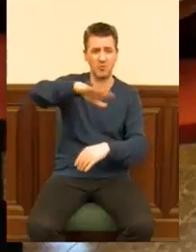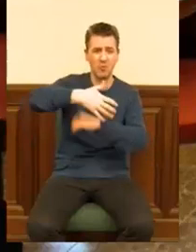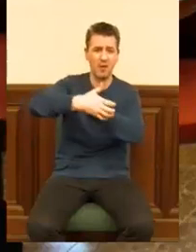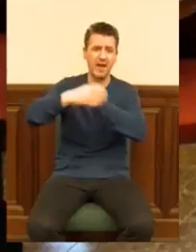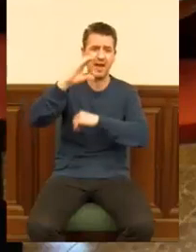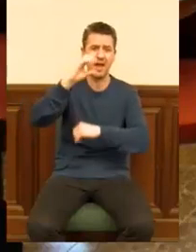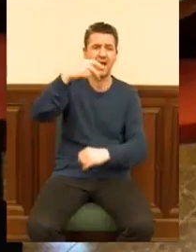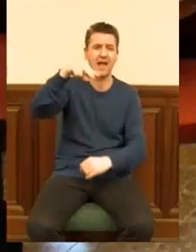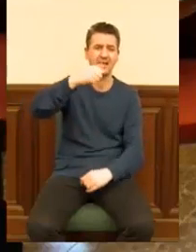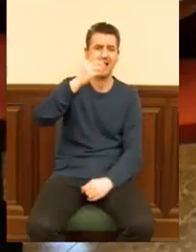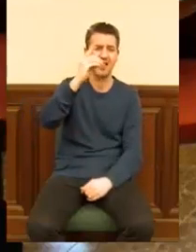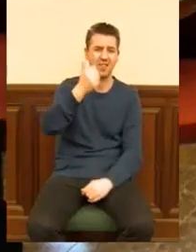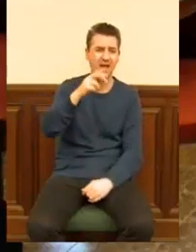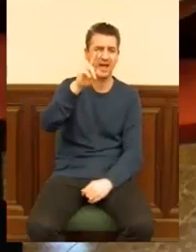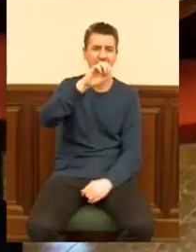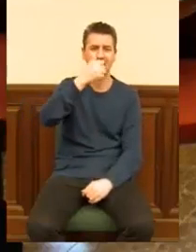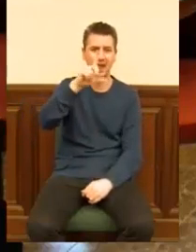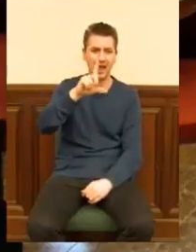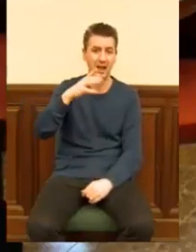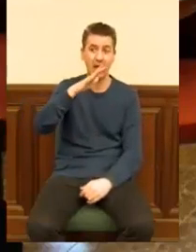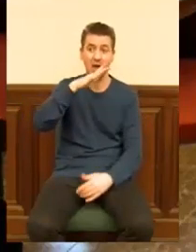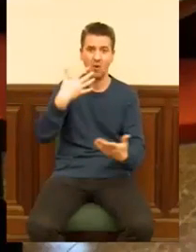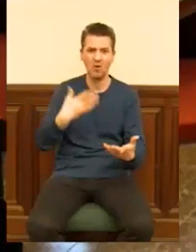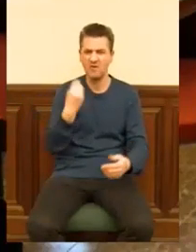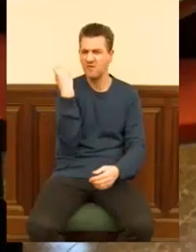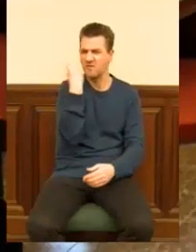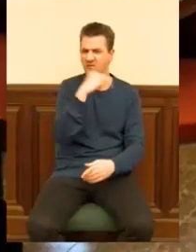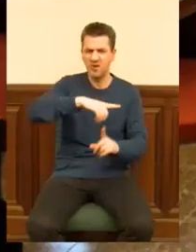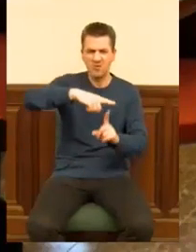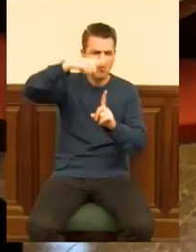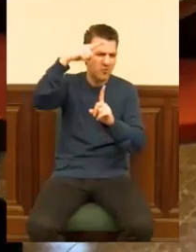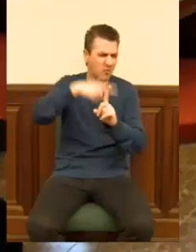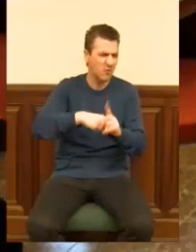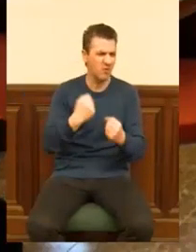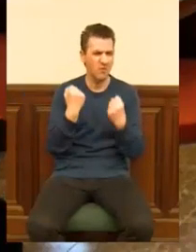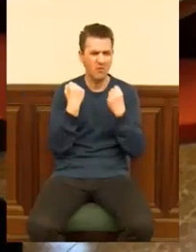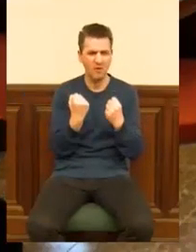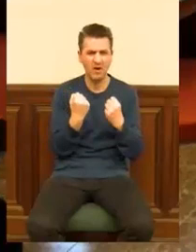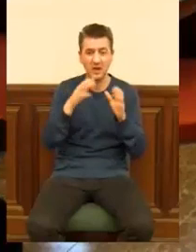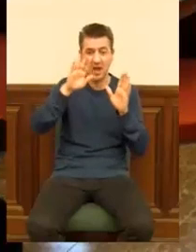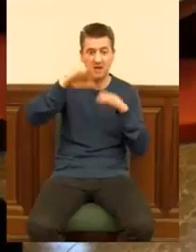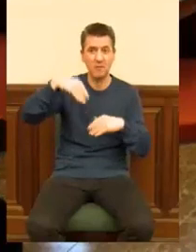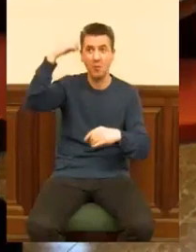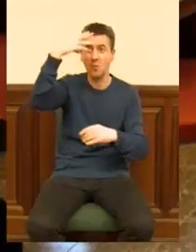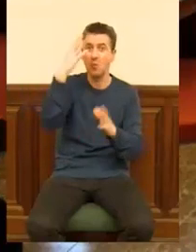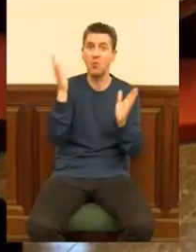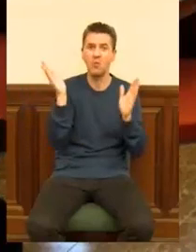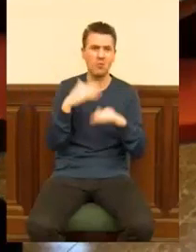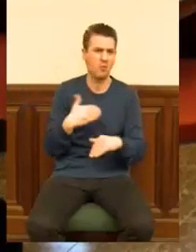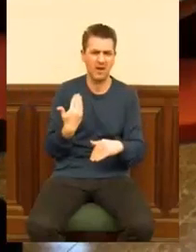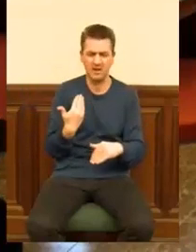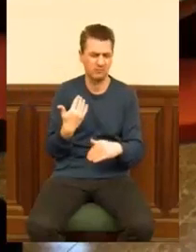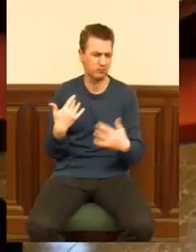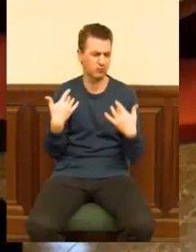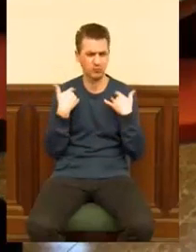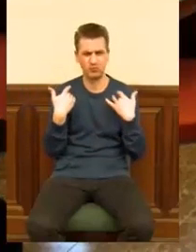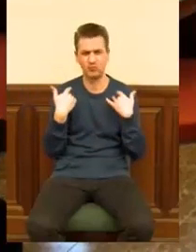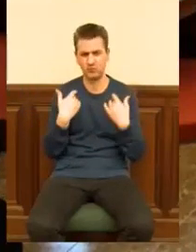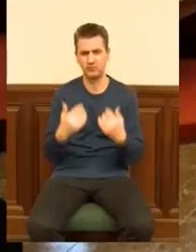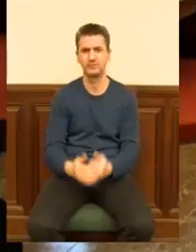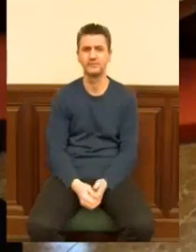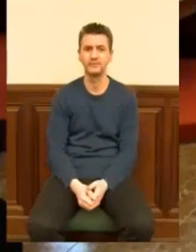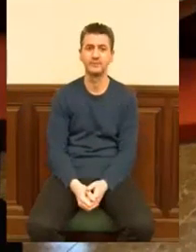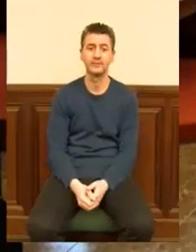más bajas temperaturas en décadas y las han pasado sin poder tener luz. Bien, dicho